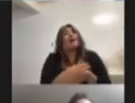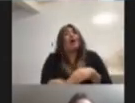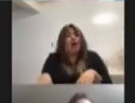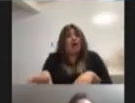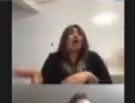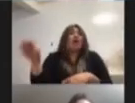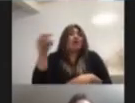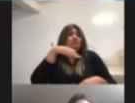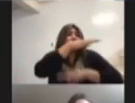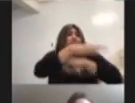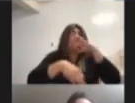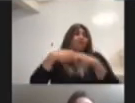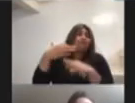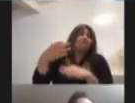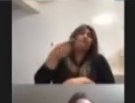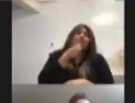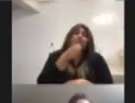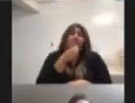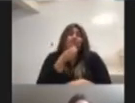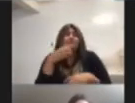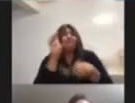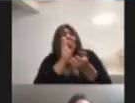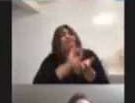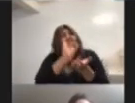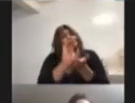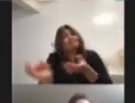esta diversidad. La siguiente.